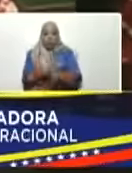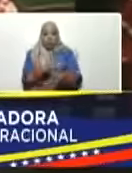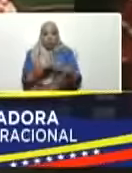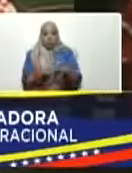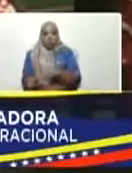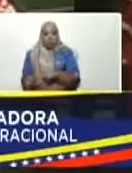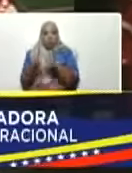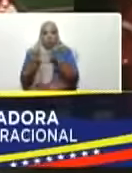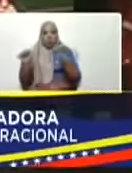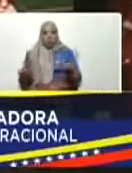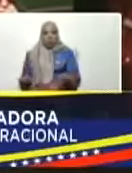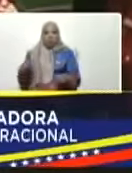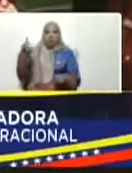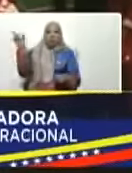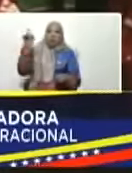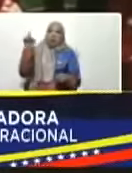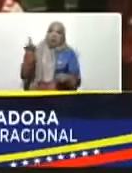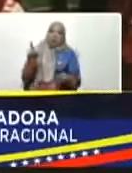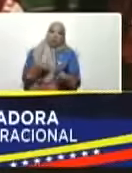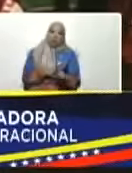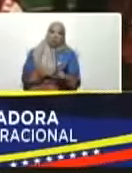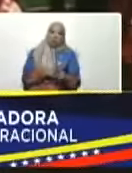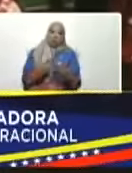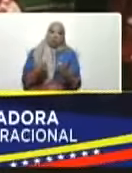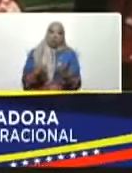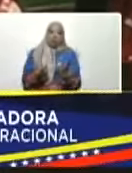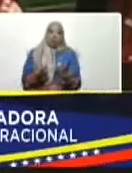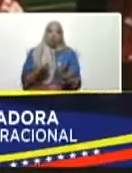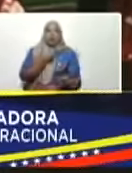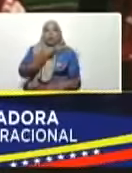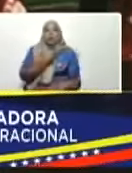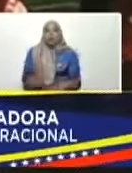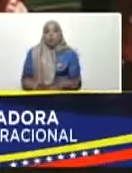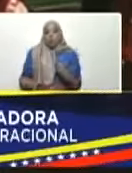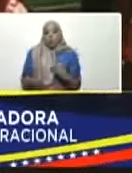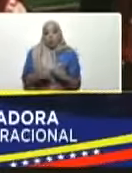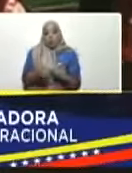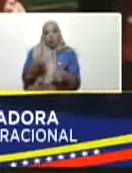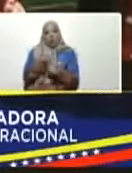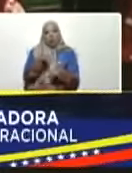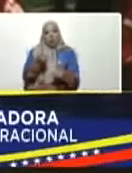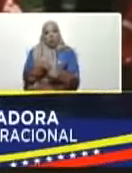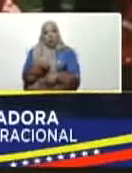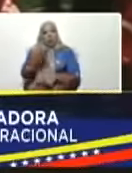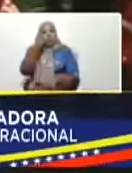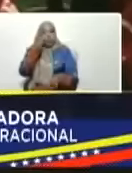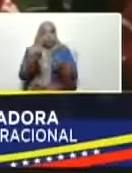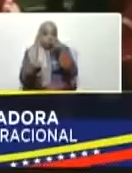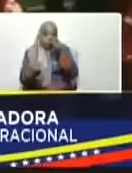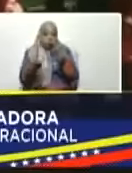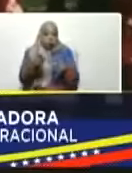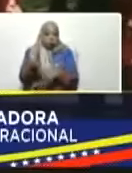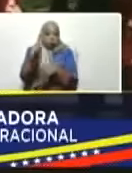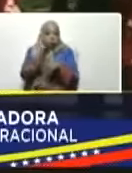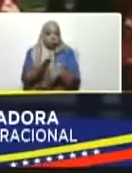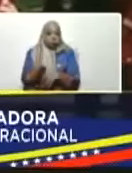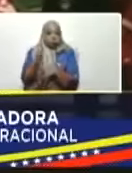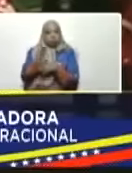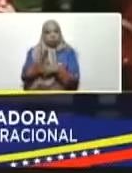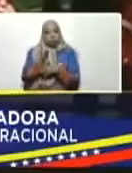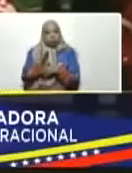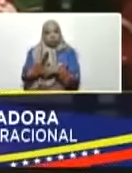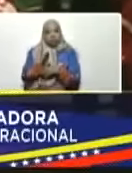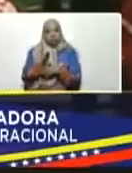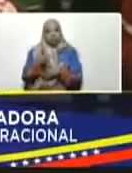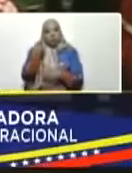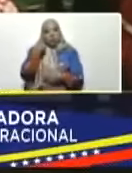ya el sistema eléctrico. Esa guerra eléctrica la vamos a derrotar con trabajo, con vigilancia, con patrullaje. Y los